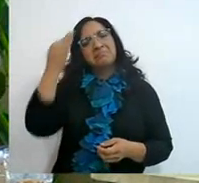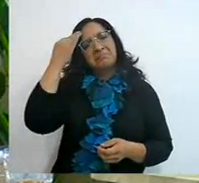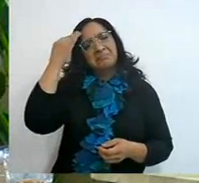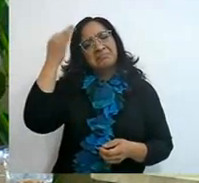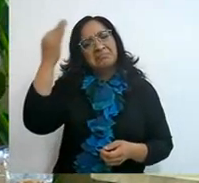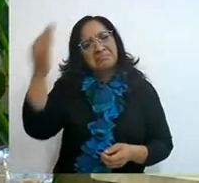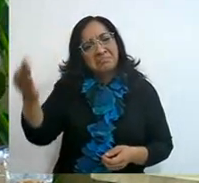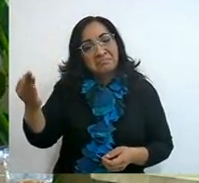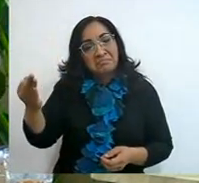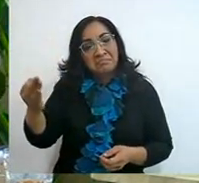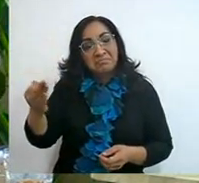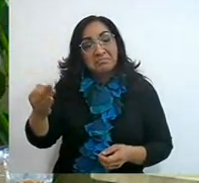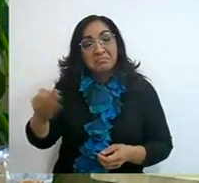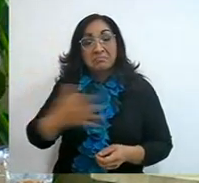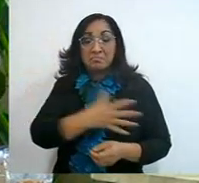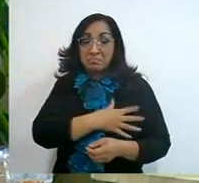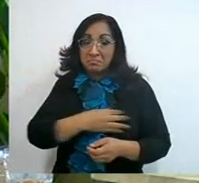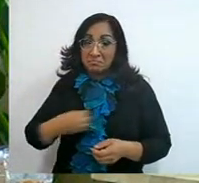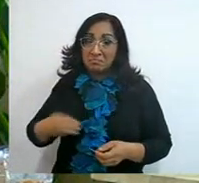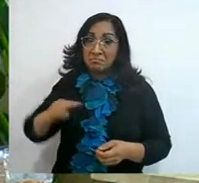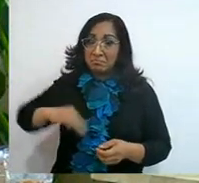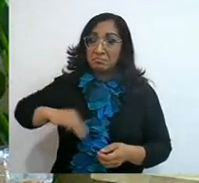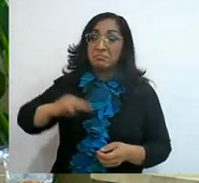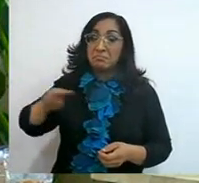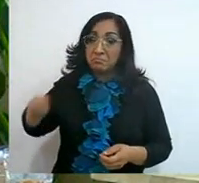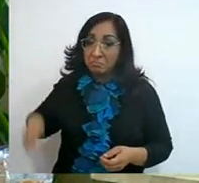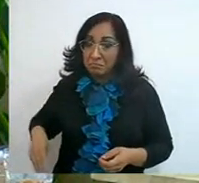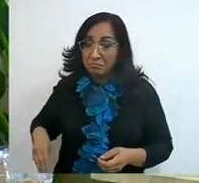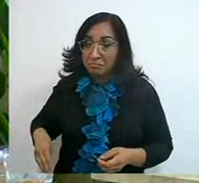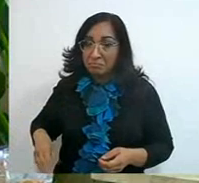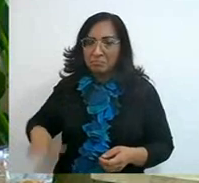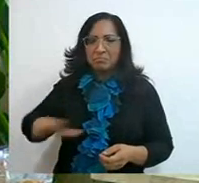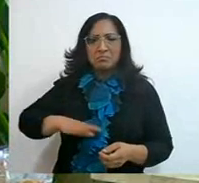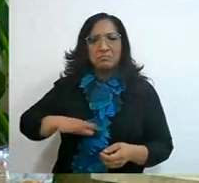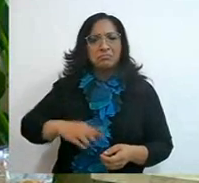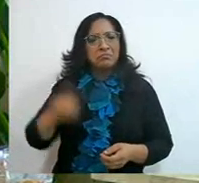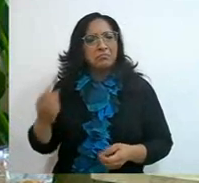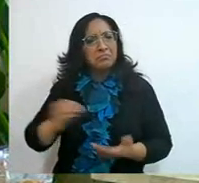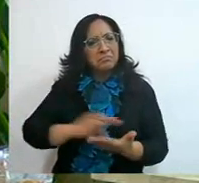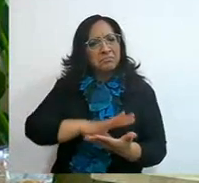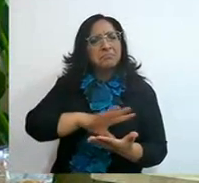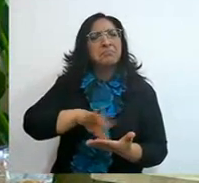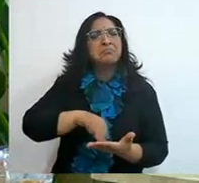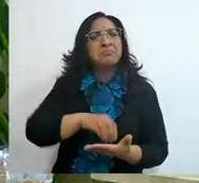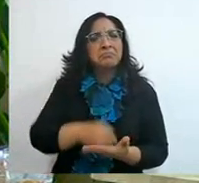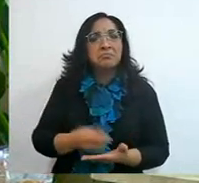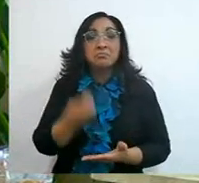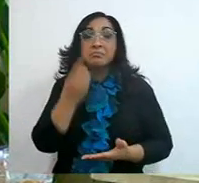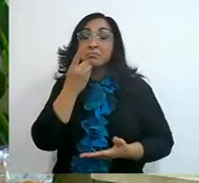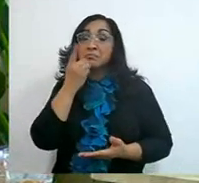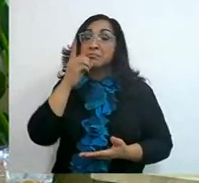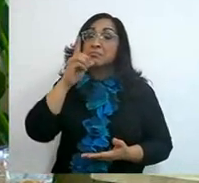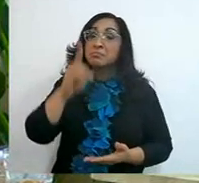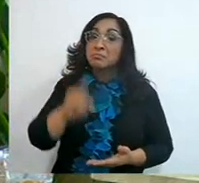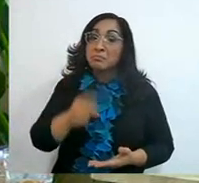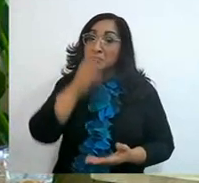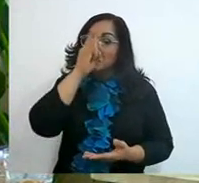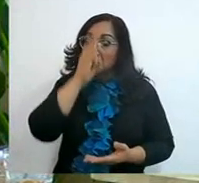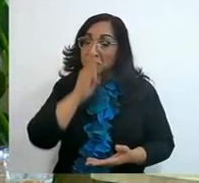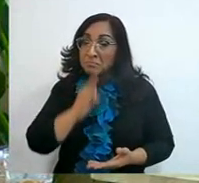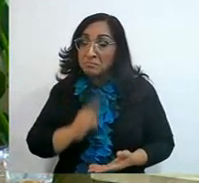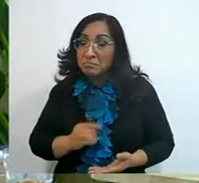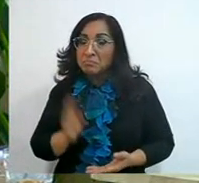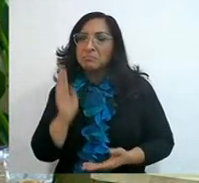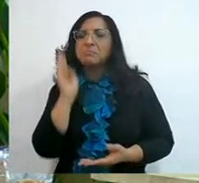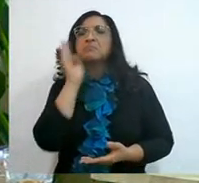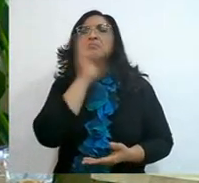el matrimonio específico que fue el que nos infamó terriblemente. Este matrimonio decía que qué bueno que